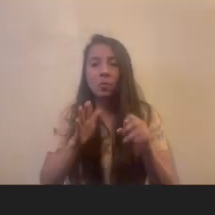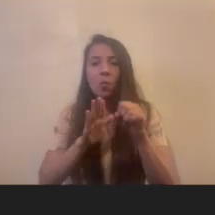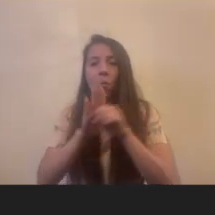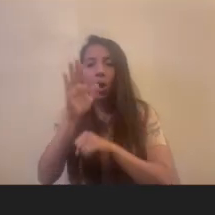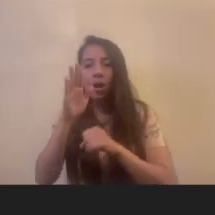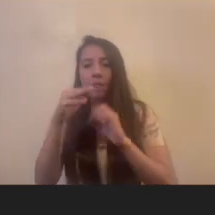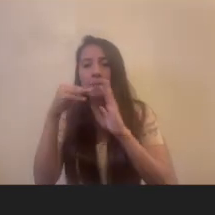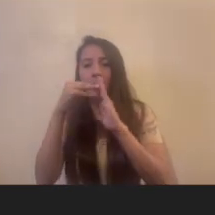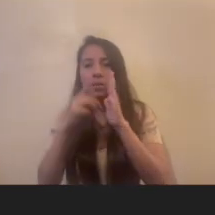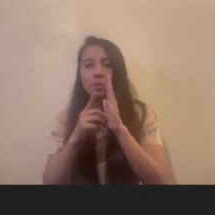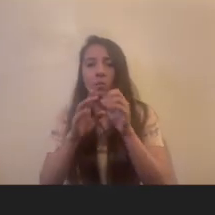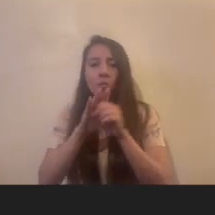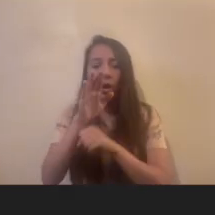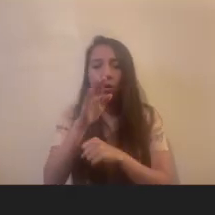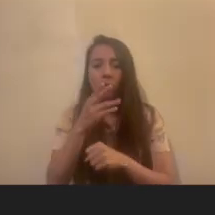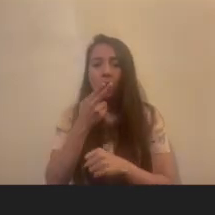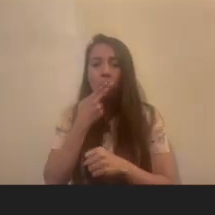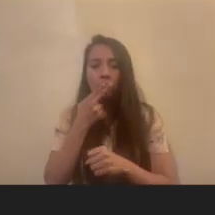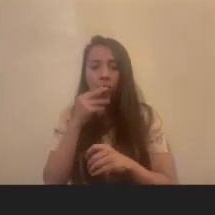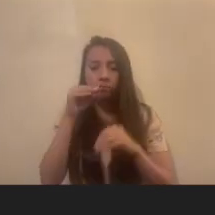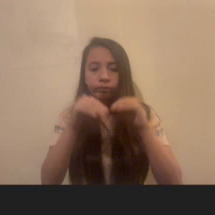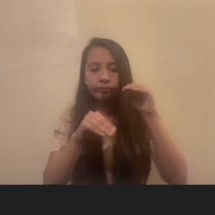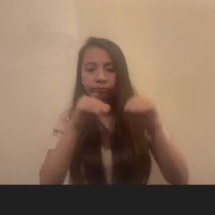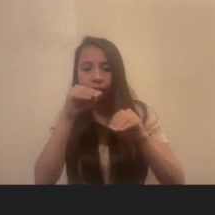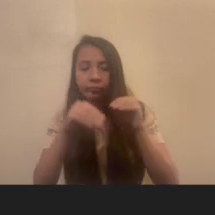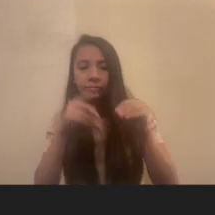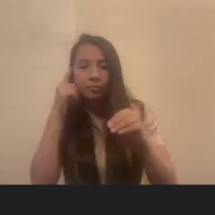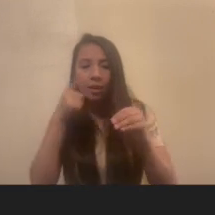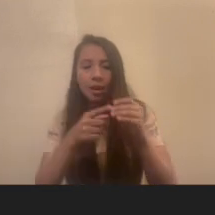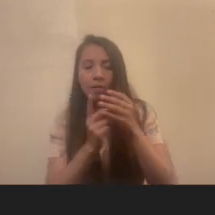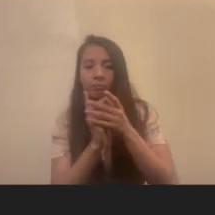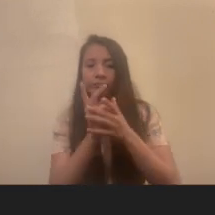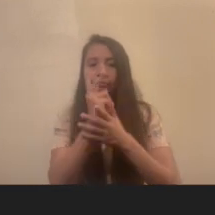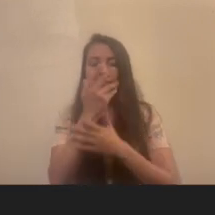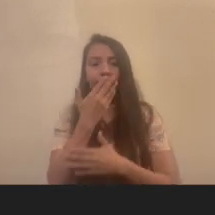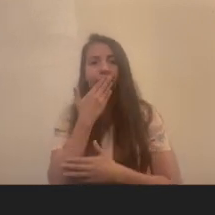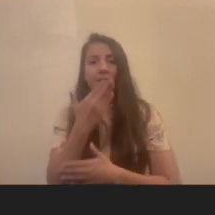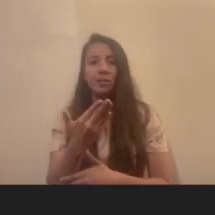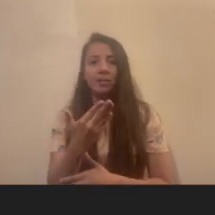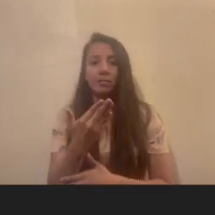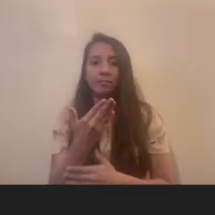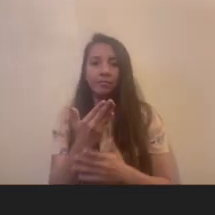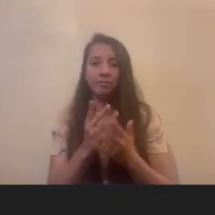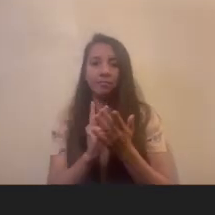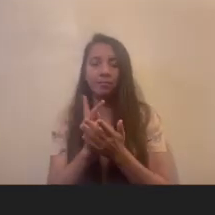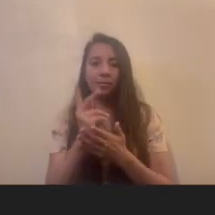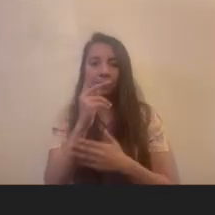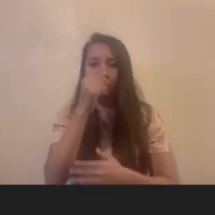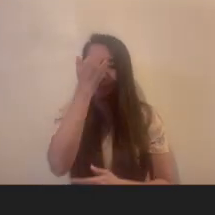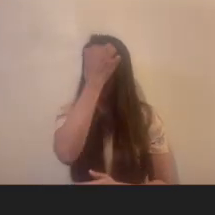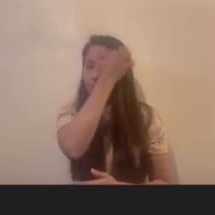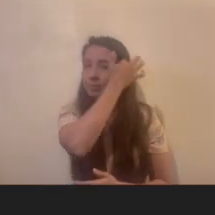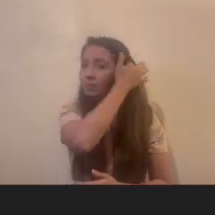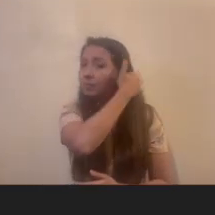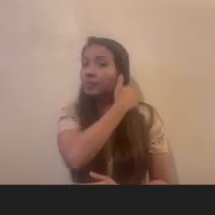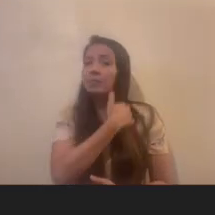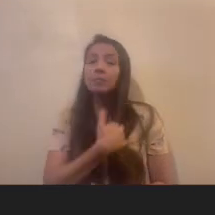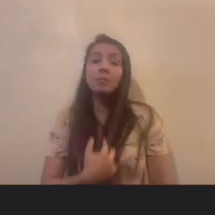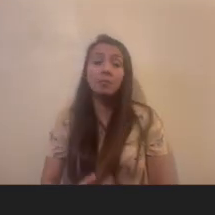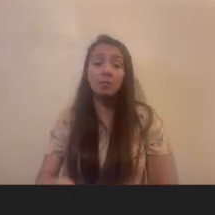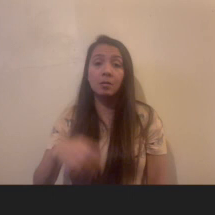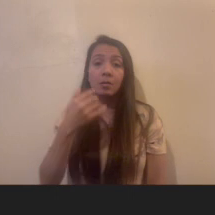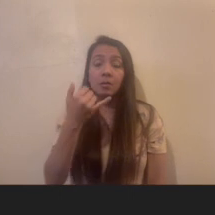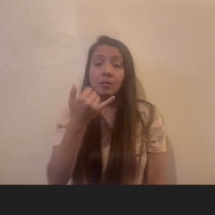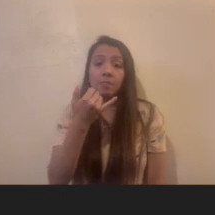¿Qué métodos se pueden utilizar, bueno, para que puedan germinar mejor estas plantas, ¿no? Y